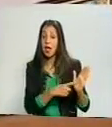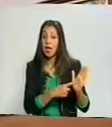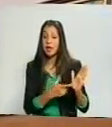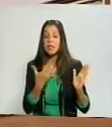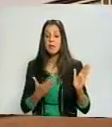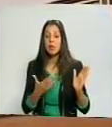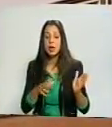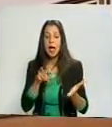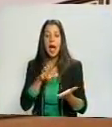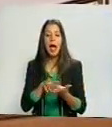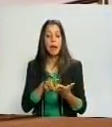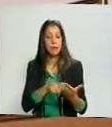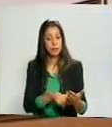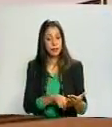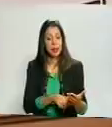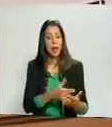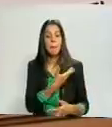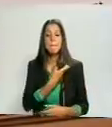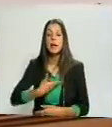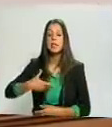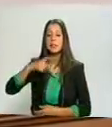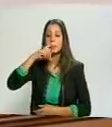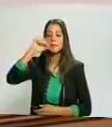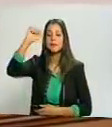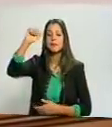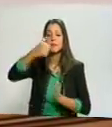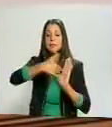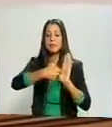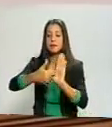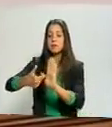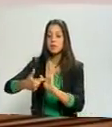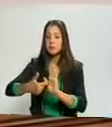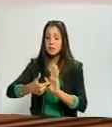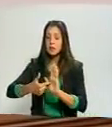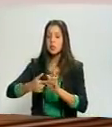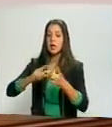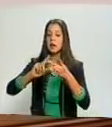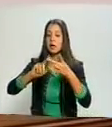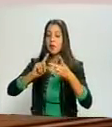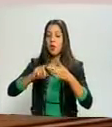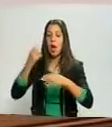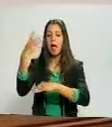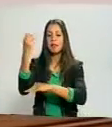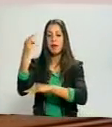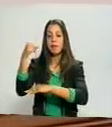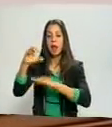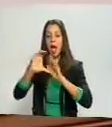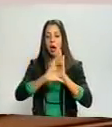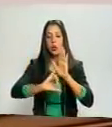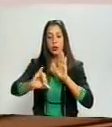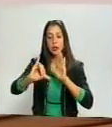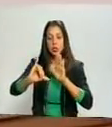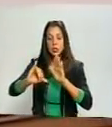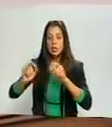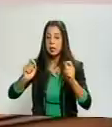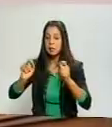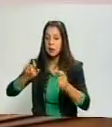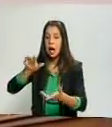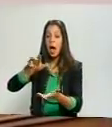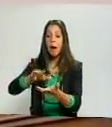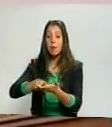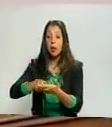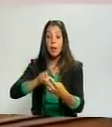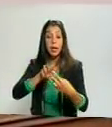la presentación por parte del presidente Nicolás Maduro y la aprobación por parte de la Asamblea Nacional Constituyente constituye